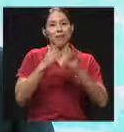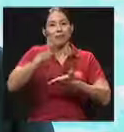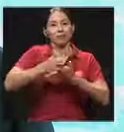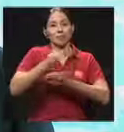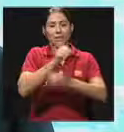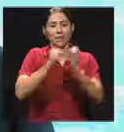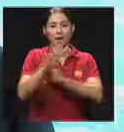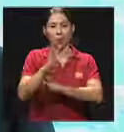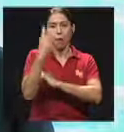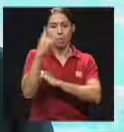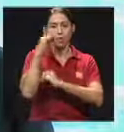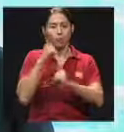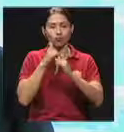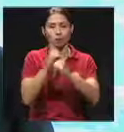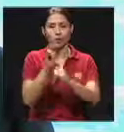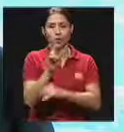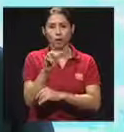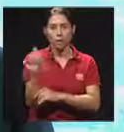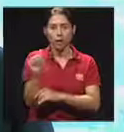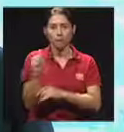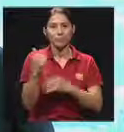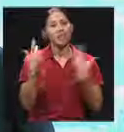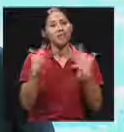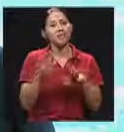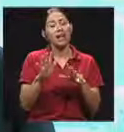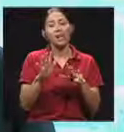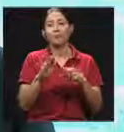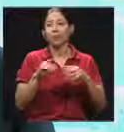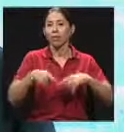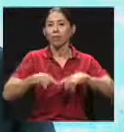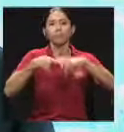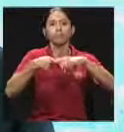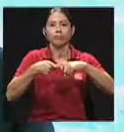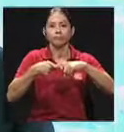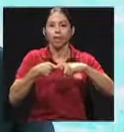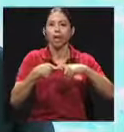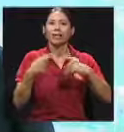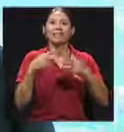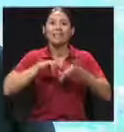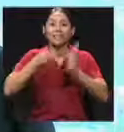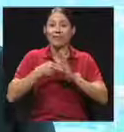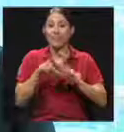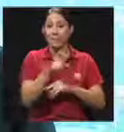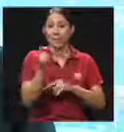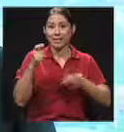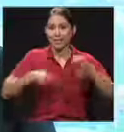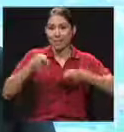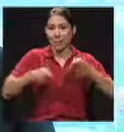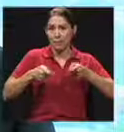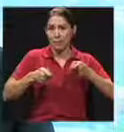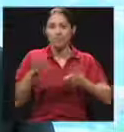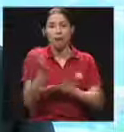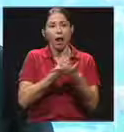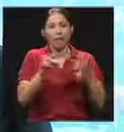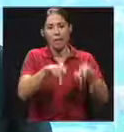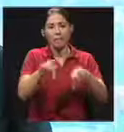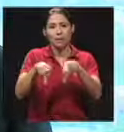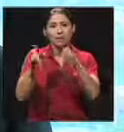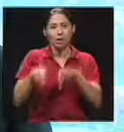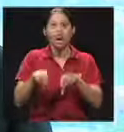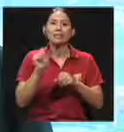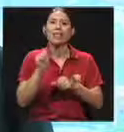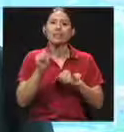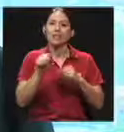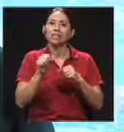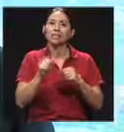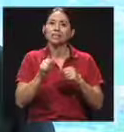un recurso, que es una acción que se impuso y que fue acogida por la Sala y suspendió la aplicación de la medida. Eso quiere decir que durante el mes de septiembre a algunas personas se